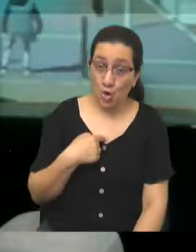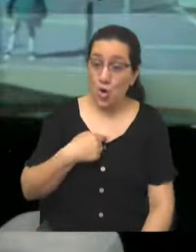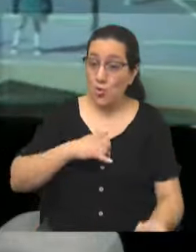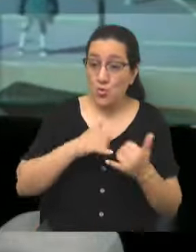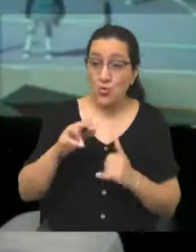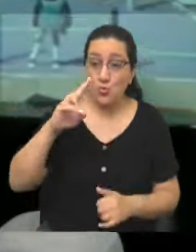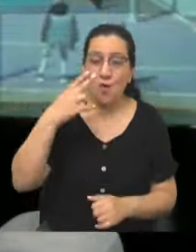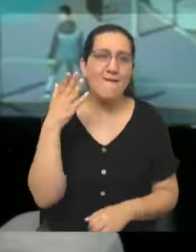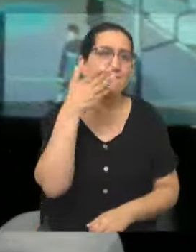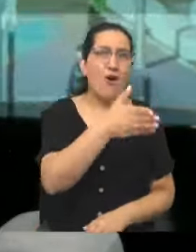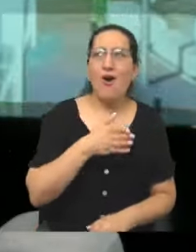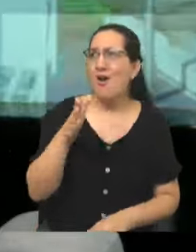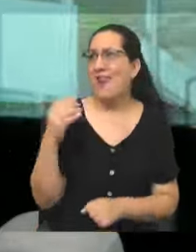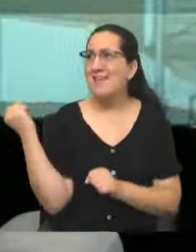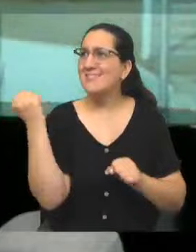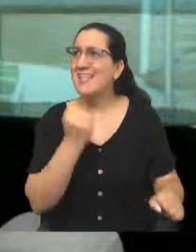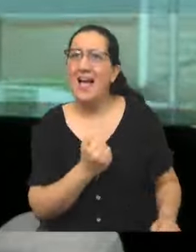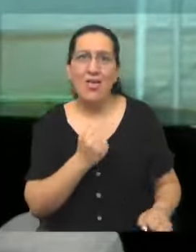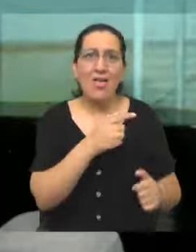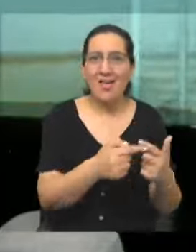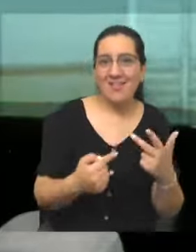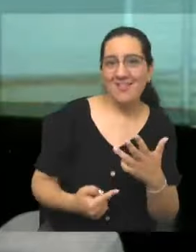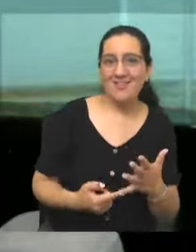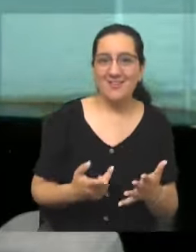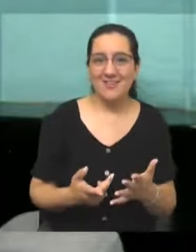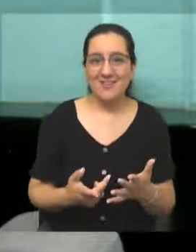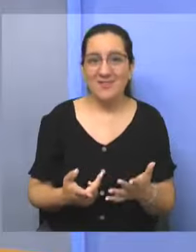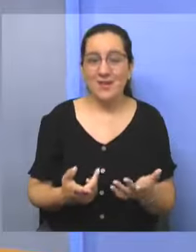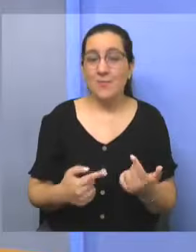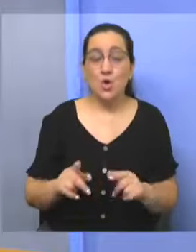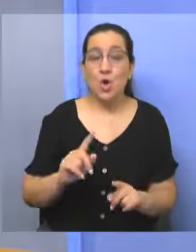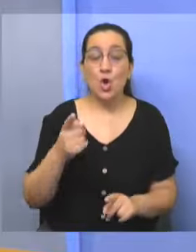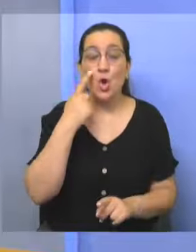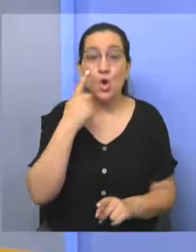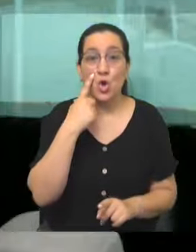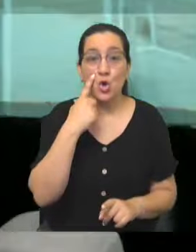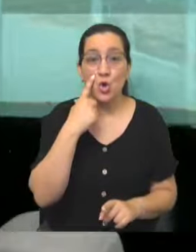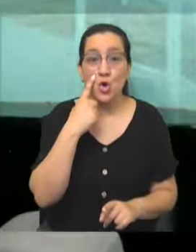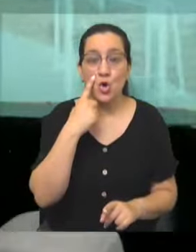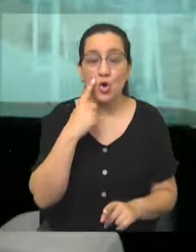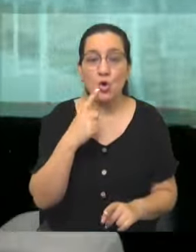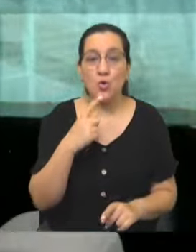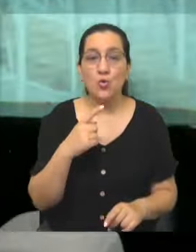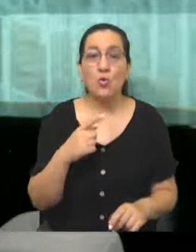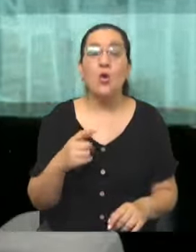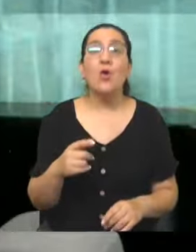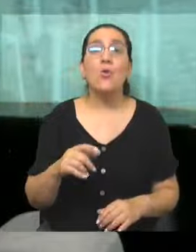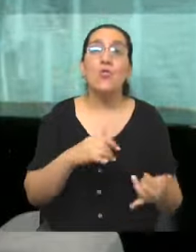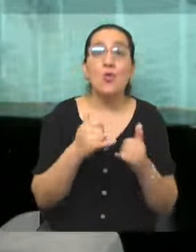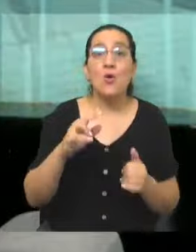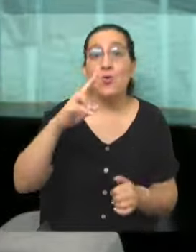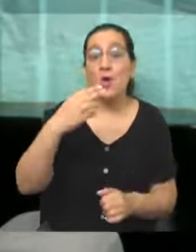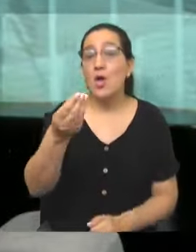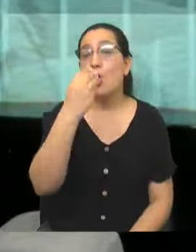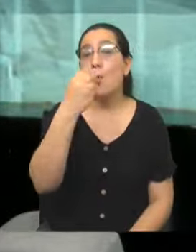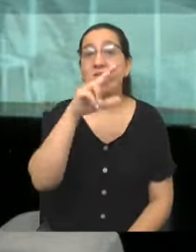voy a todo lo que organizo. Yo también. Pero no conozco como esta parte, digamos. Claro. Cuando juega Uruguay corren 300 personas, dice ahora la